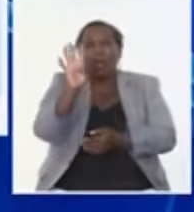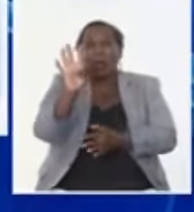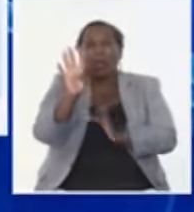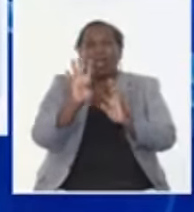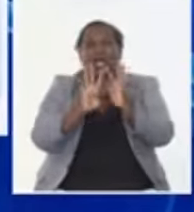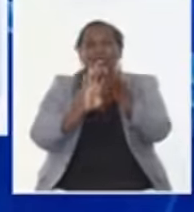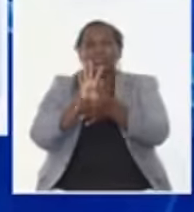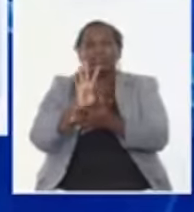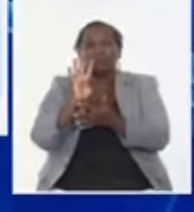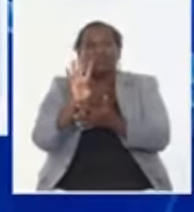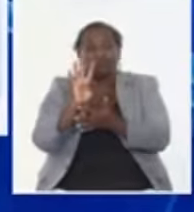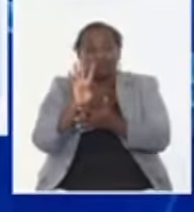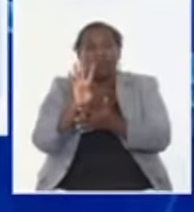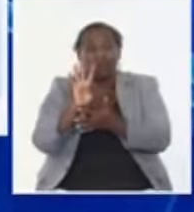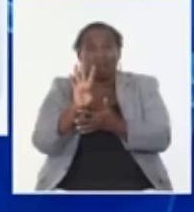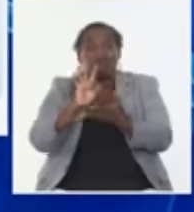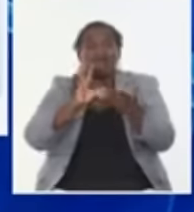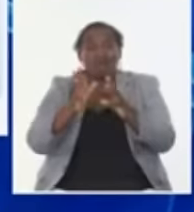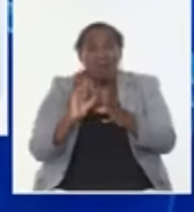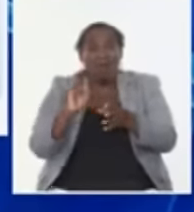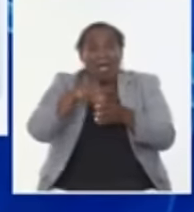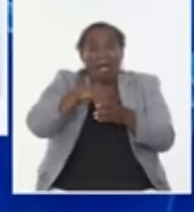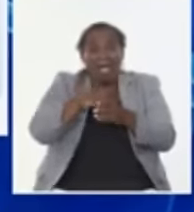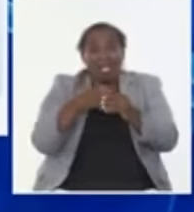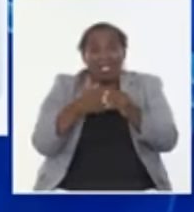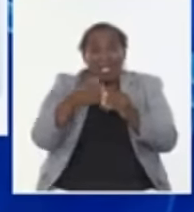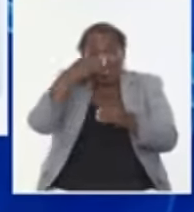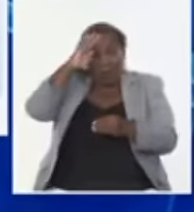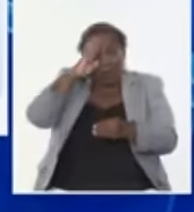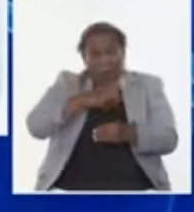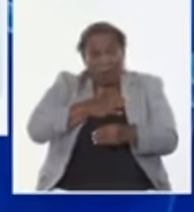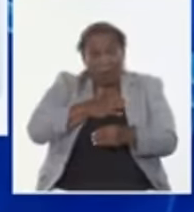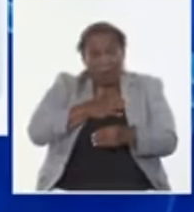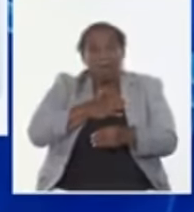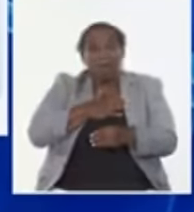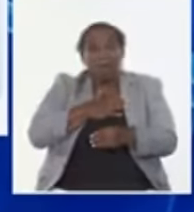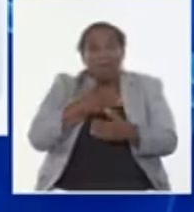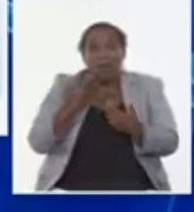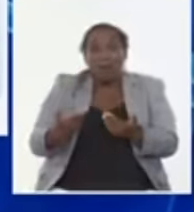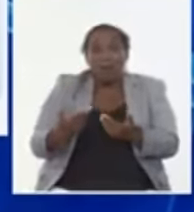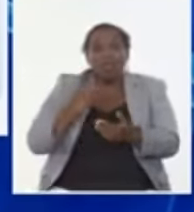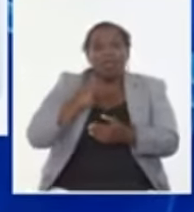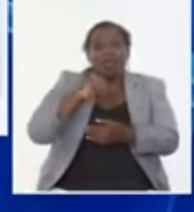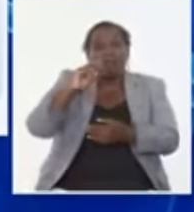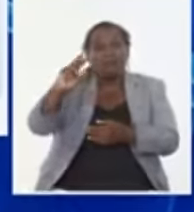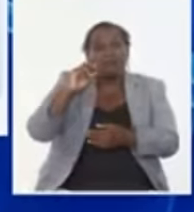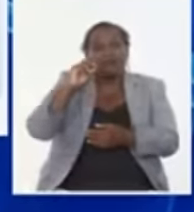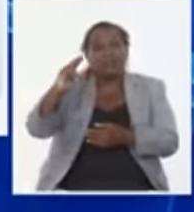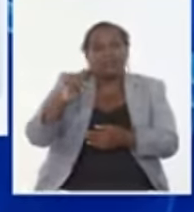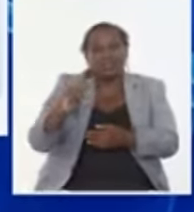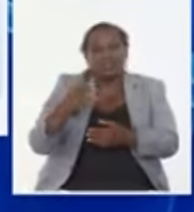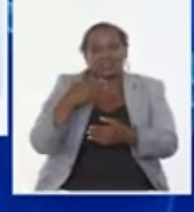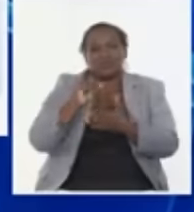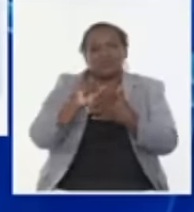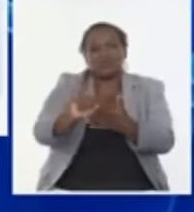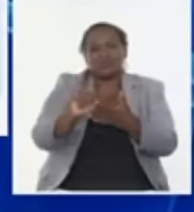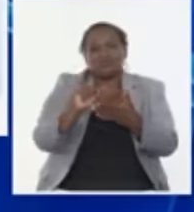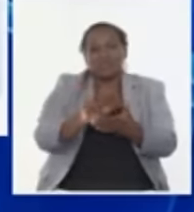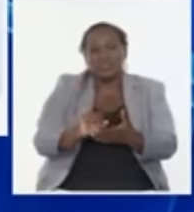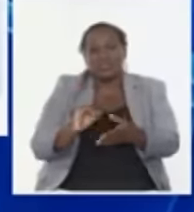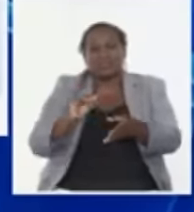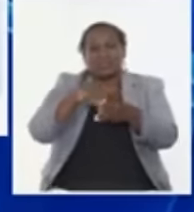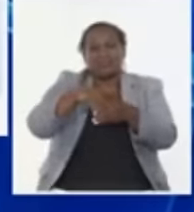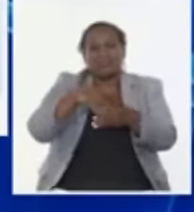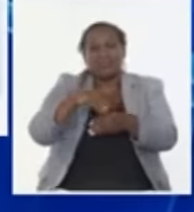principales fuentes de ingresos en divisas al país: las exportaciones de bienes y servicios, la inversión